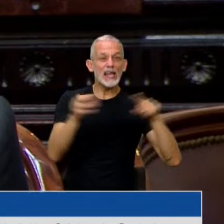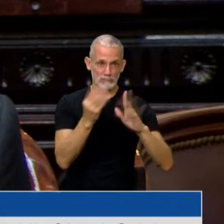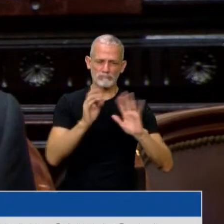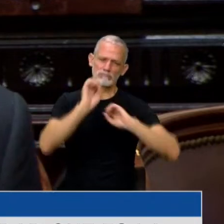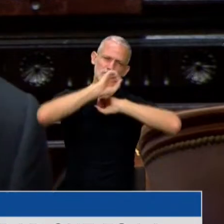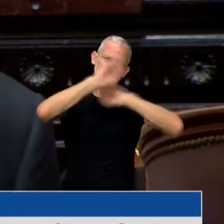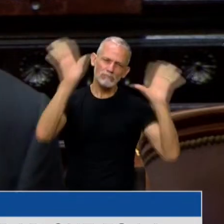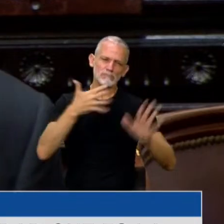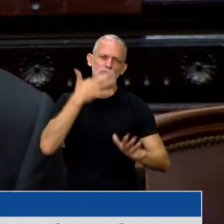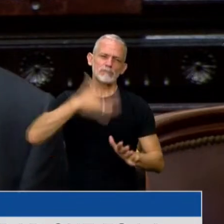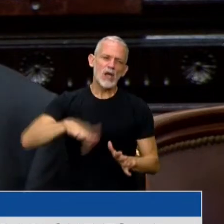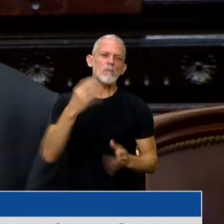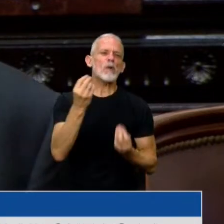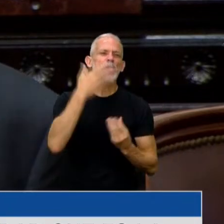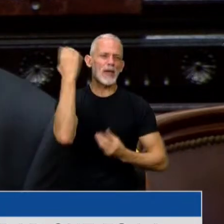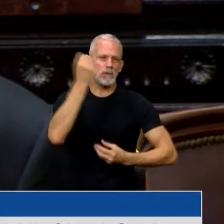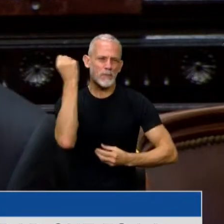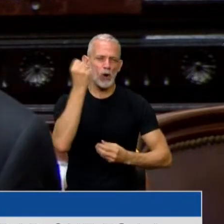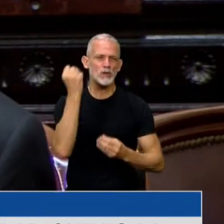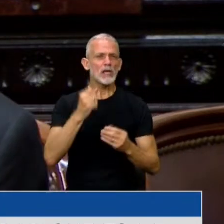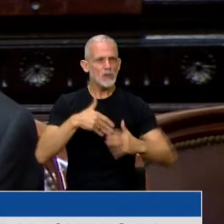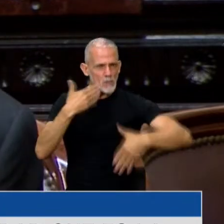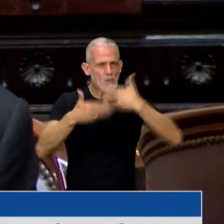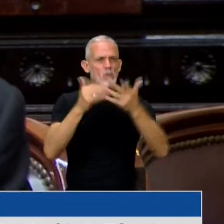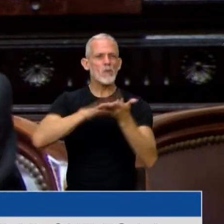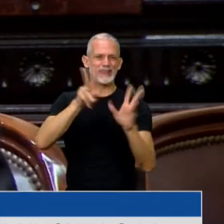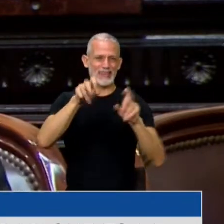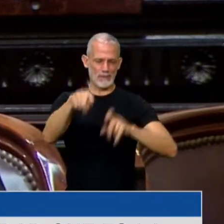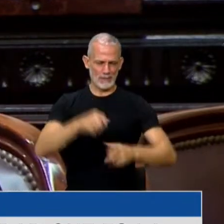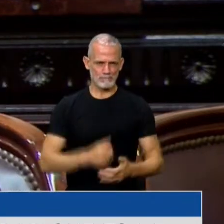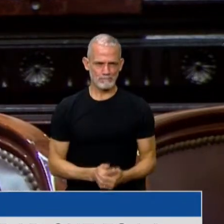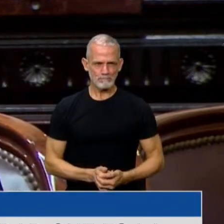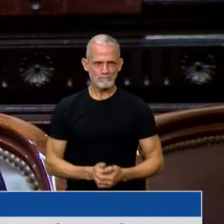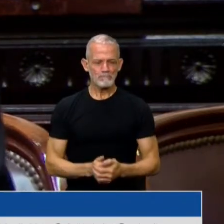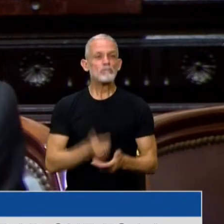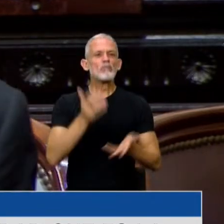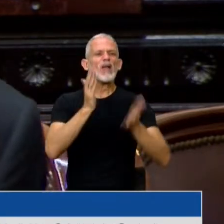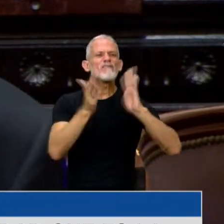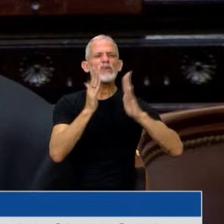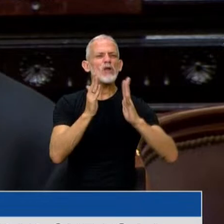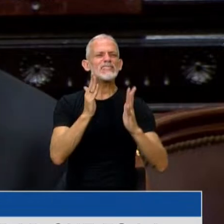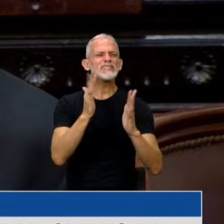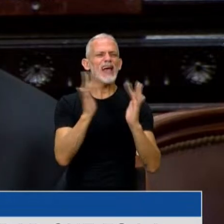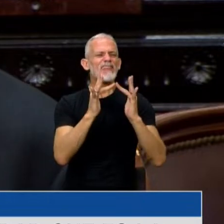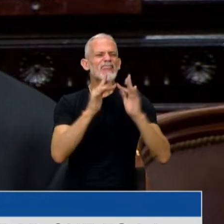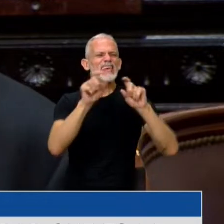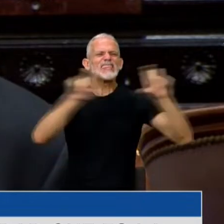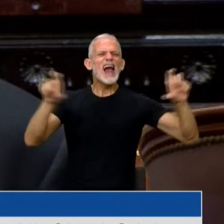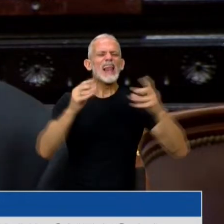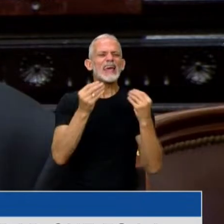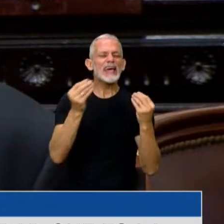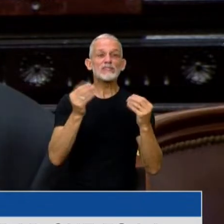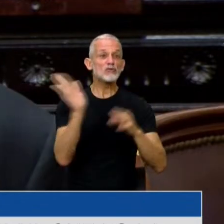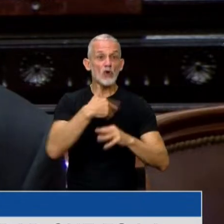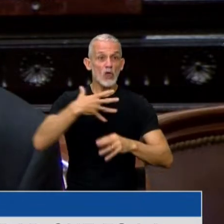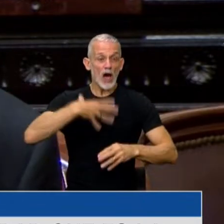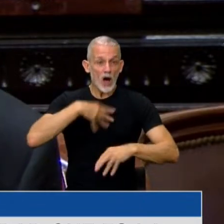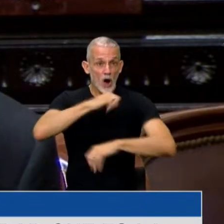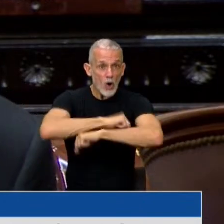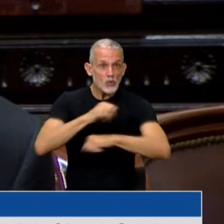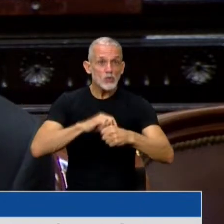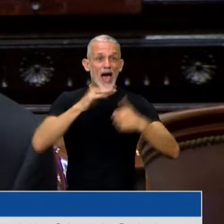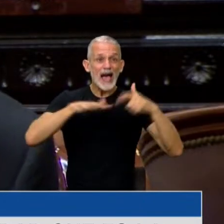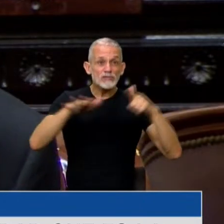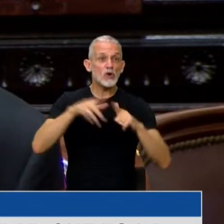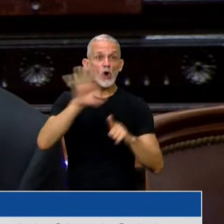muy claro por qué es tan importante avanzar en este aspecto. Violencia digital es toda conducta,